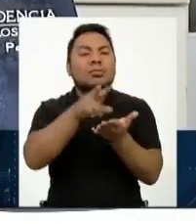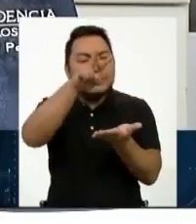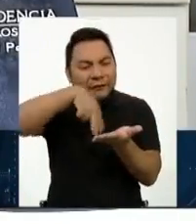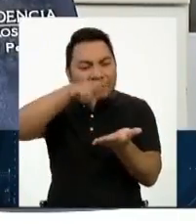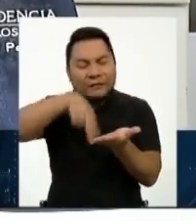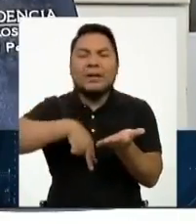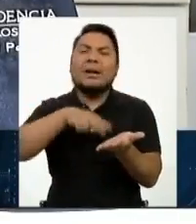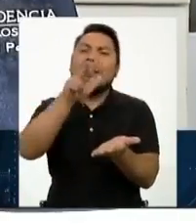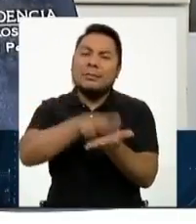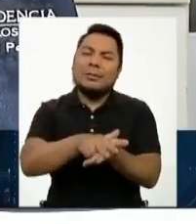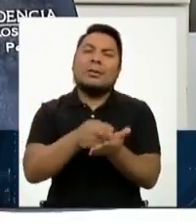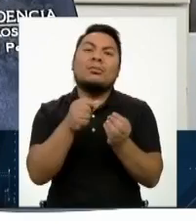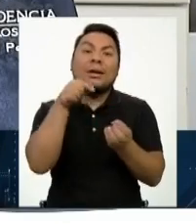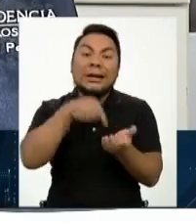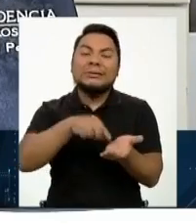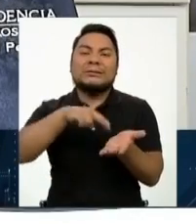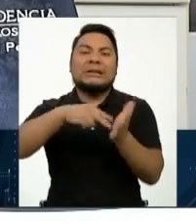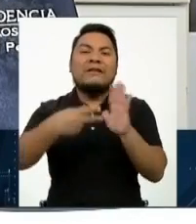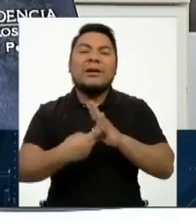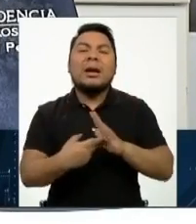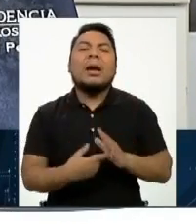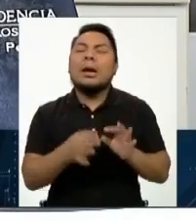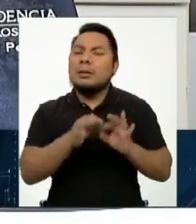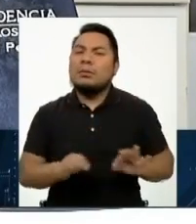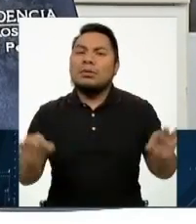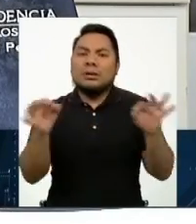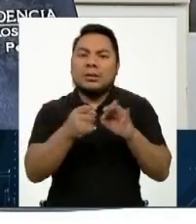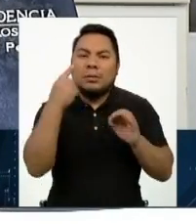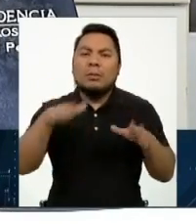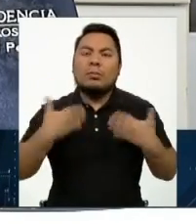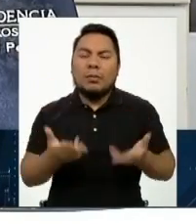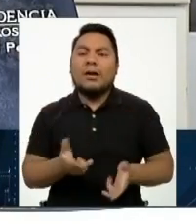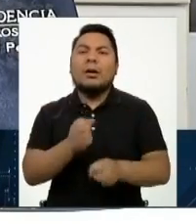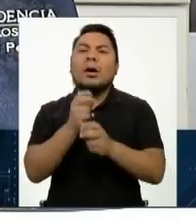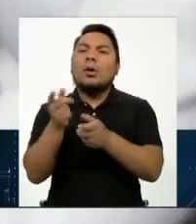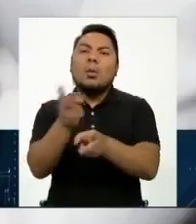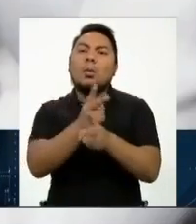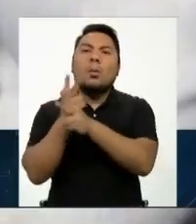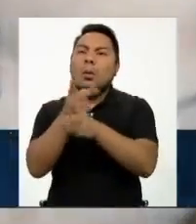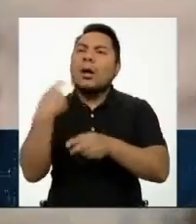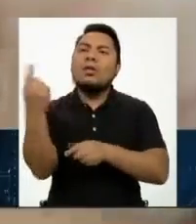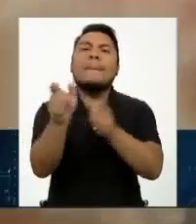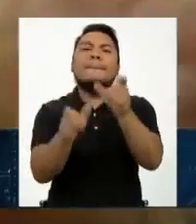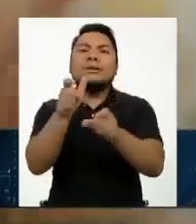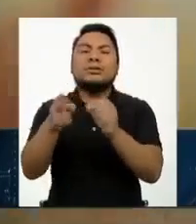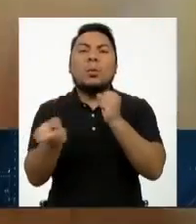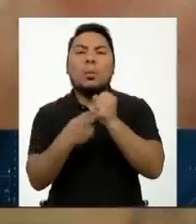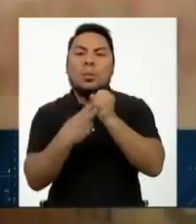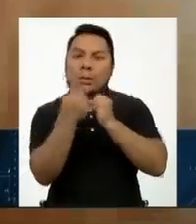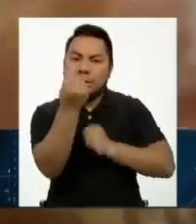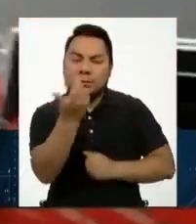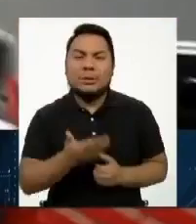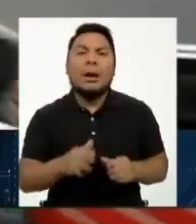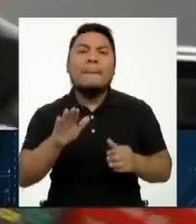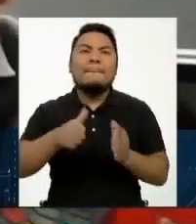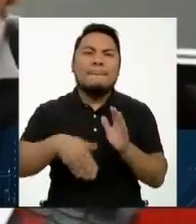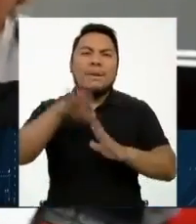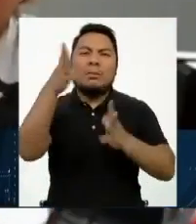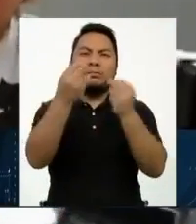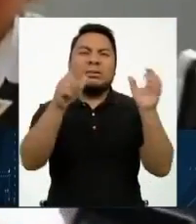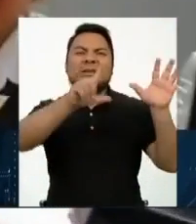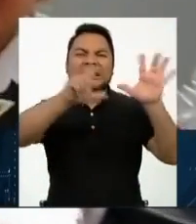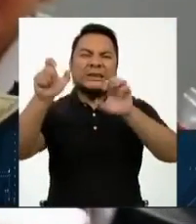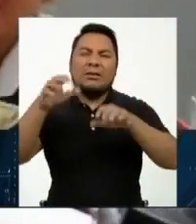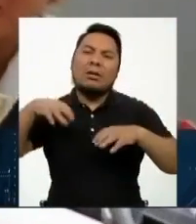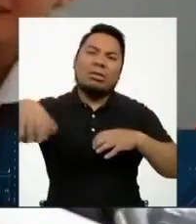significa un mecanismo de garantía para todos los ahorristas. Existen más de 700 cooperativas a